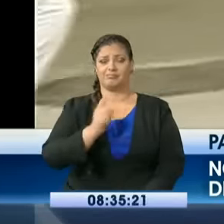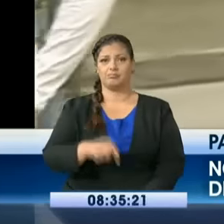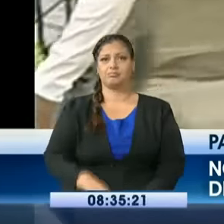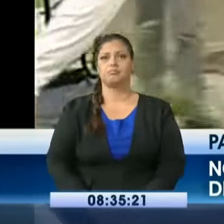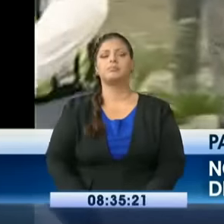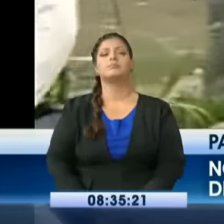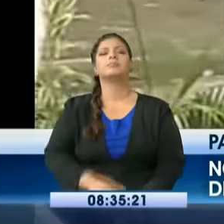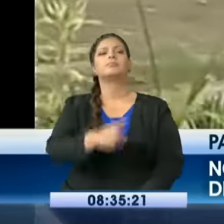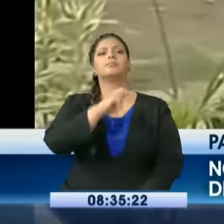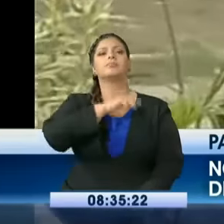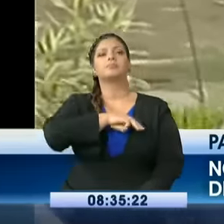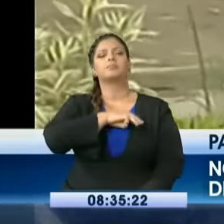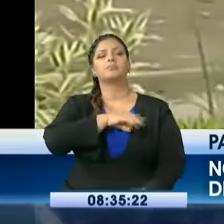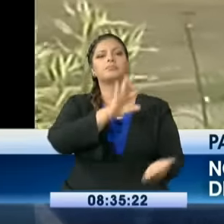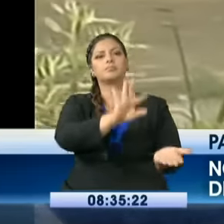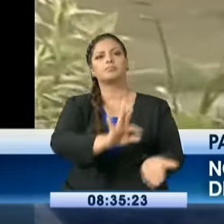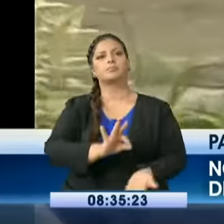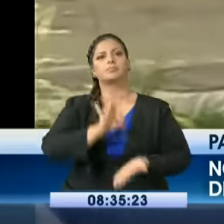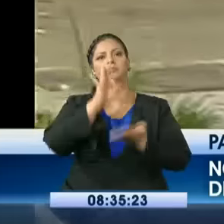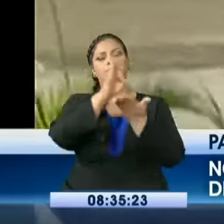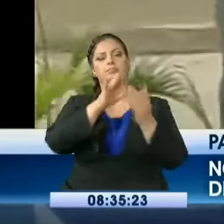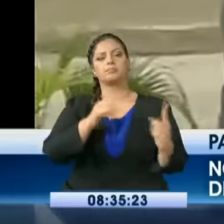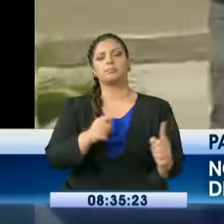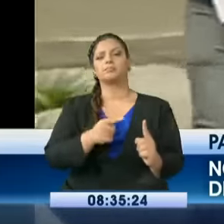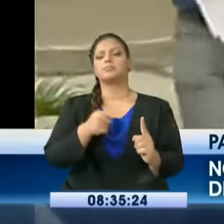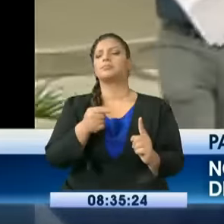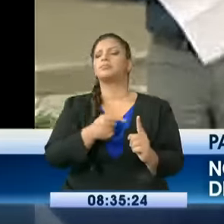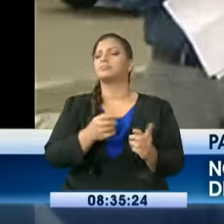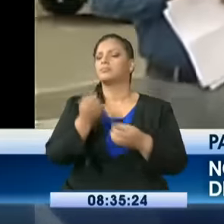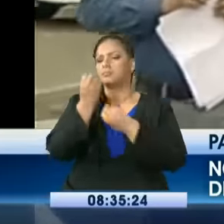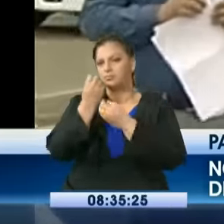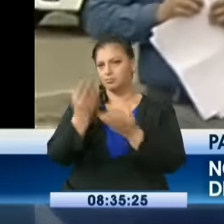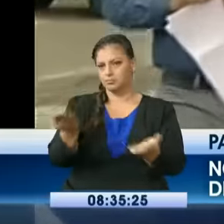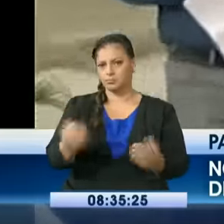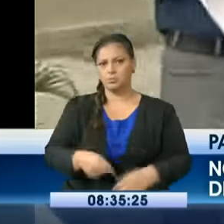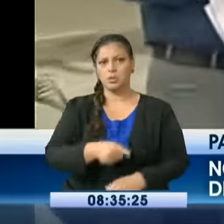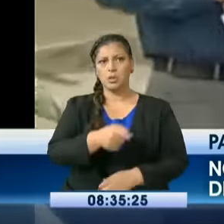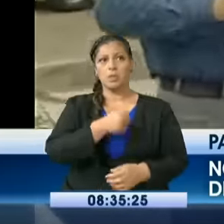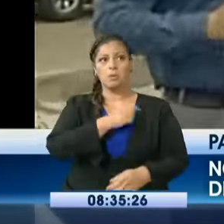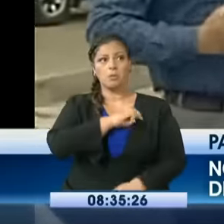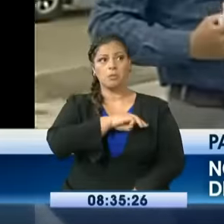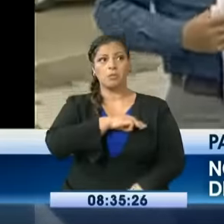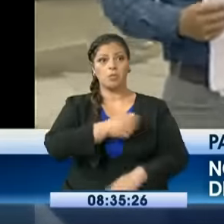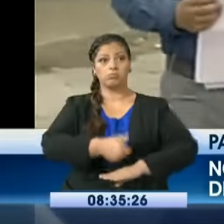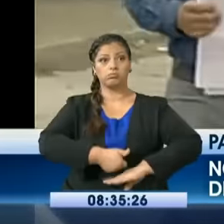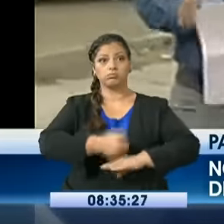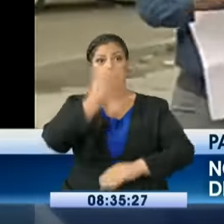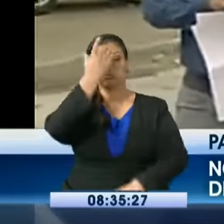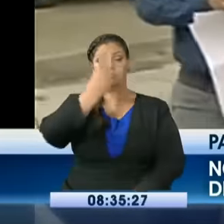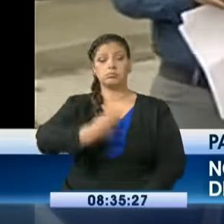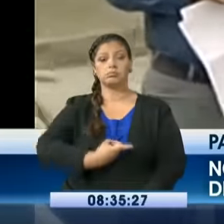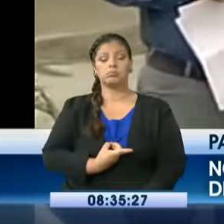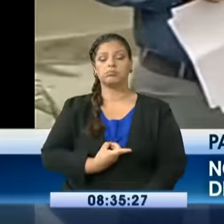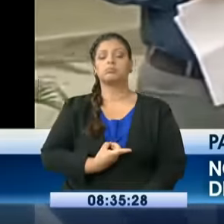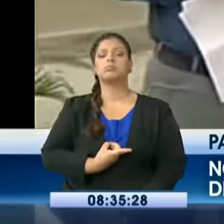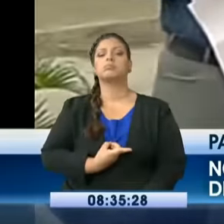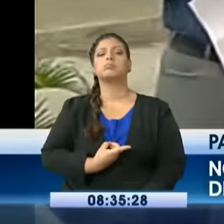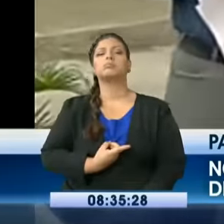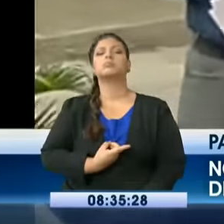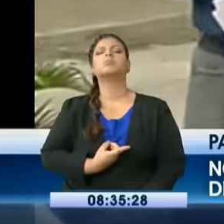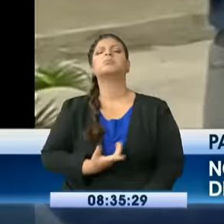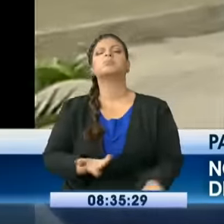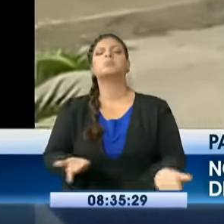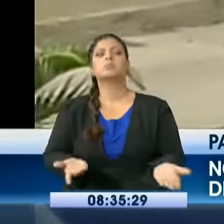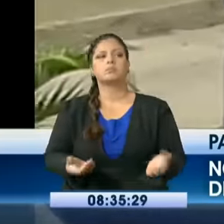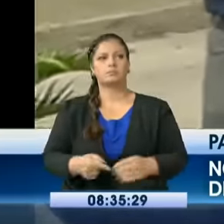dar a conocer cuál ha sido la resolución que ha tomado. Buenos días, y bueno, me ayuda con el nombre y el cargo. Luis Ávila, jefe de denuncia del Departamento de Justicia